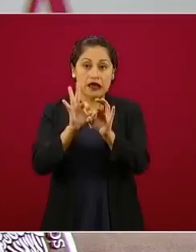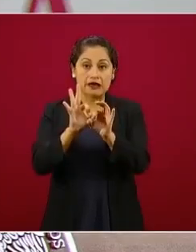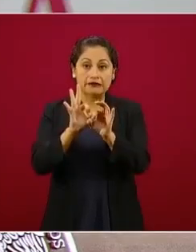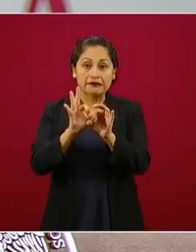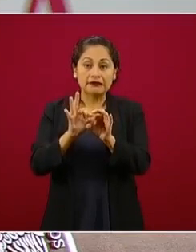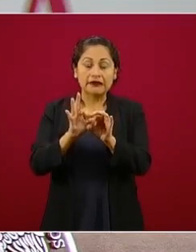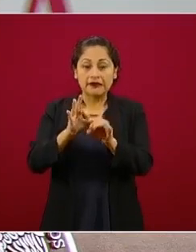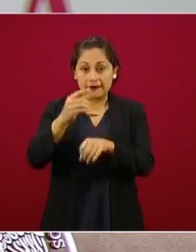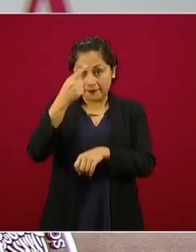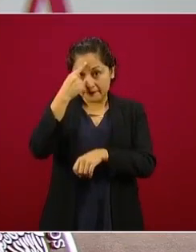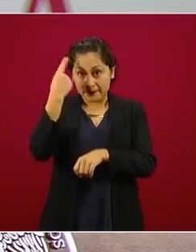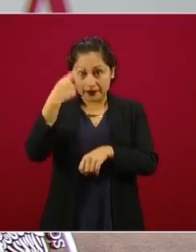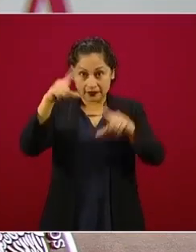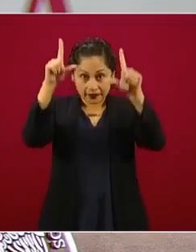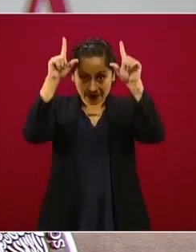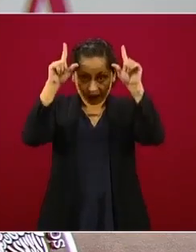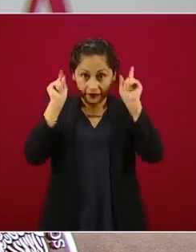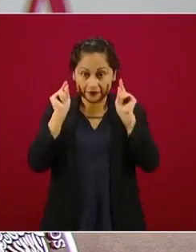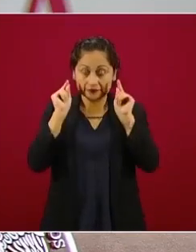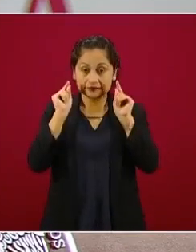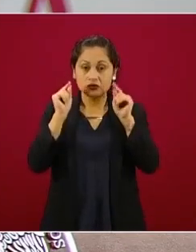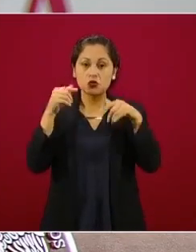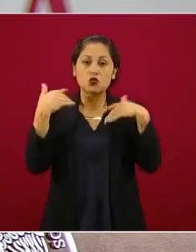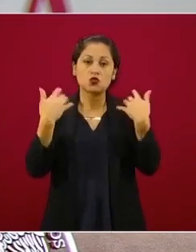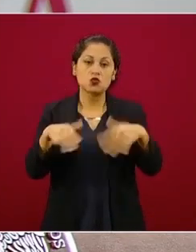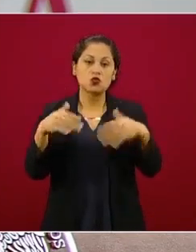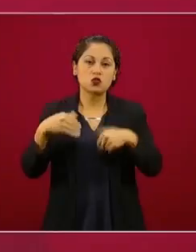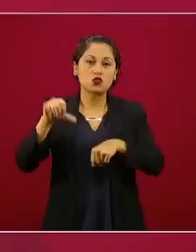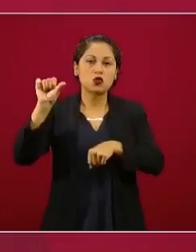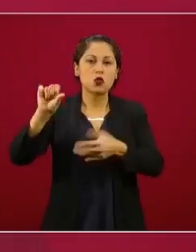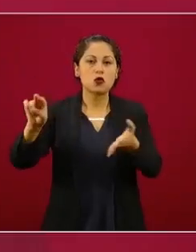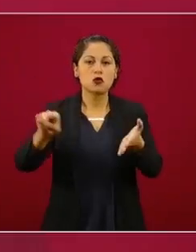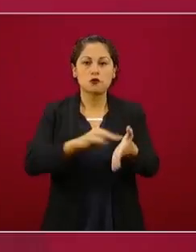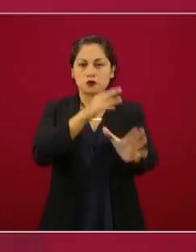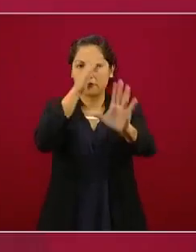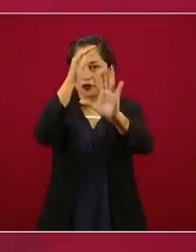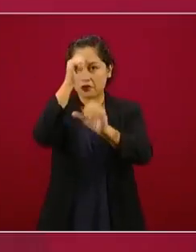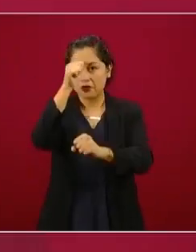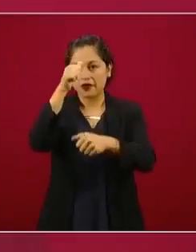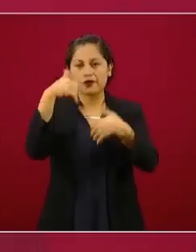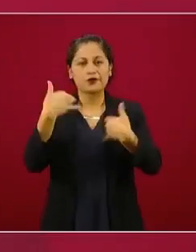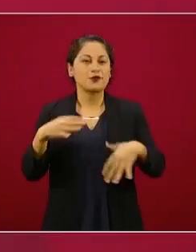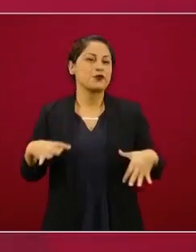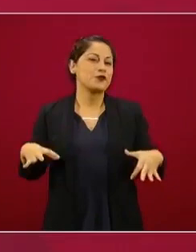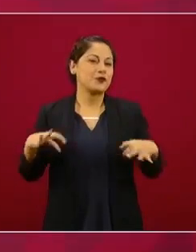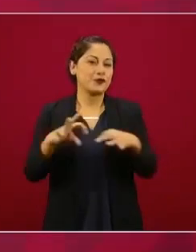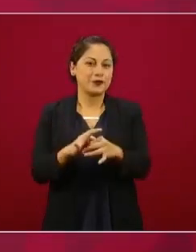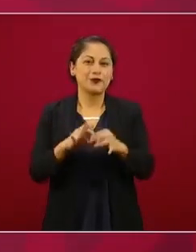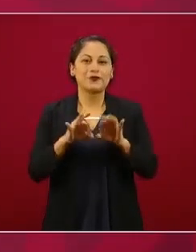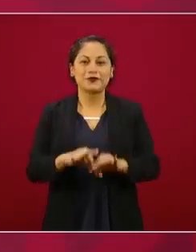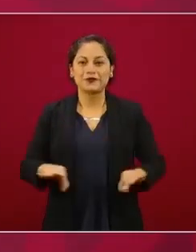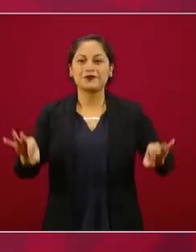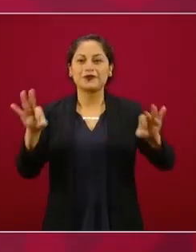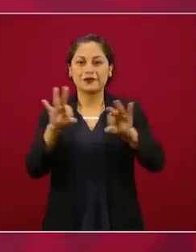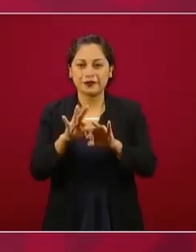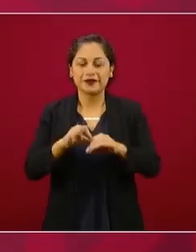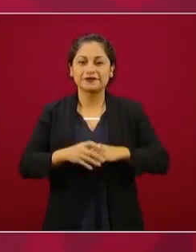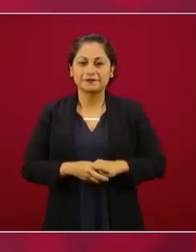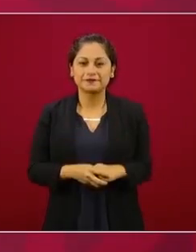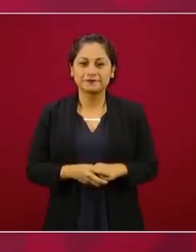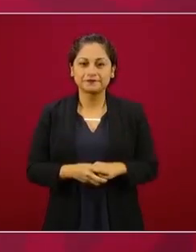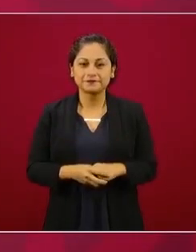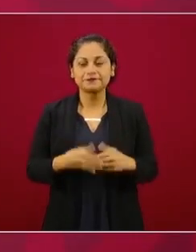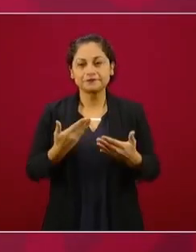este convenio. Y vamos a continuar con